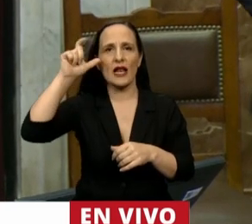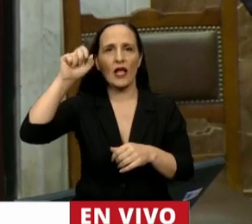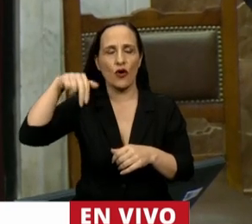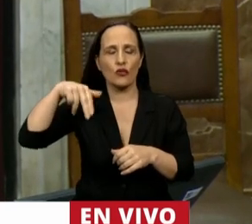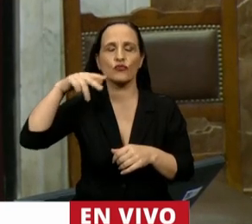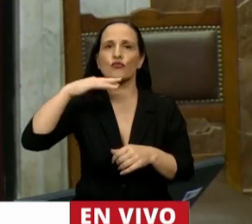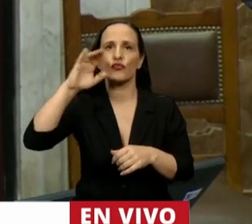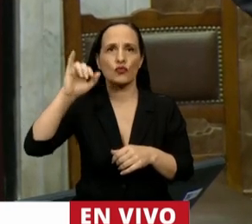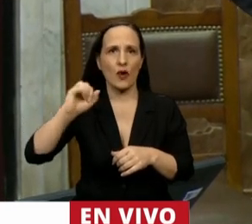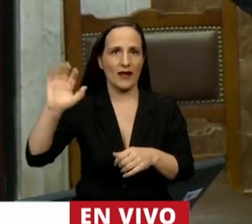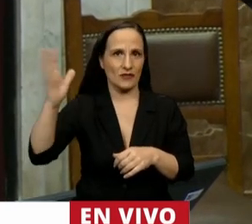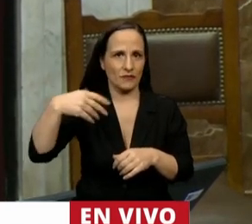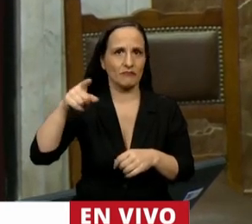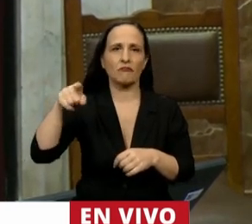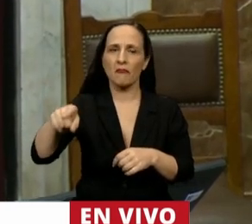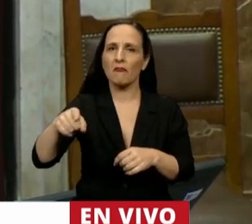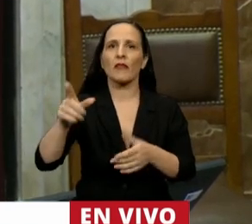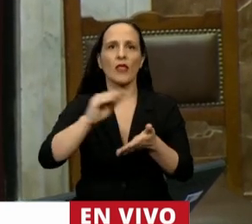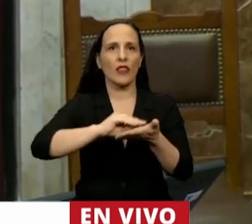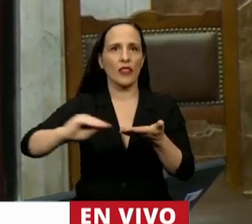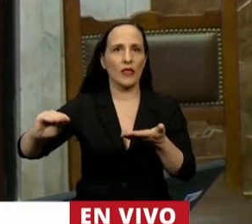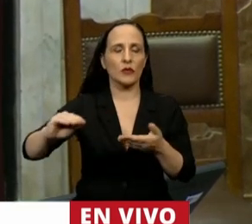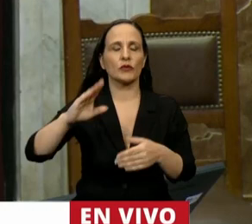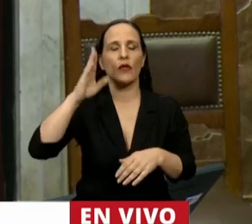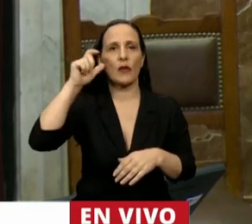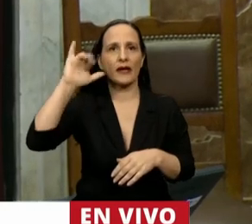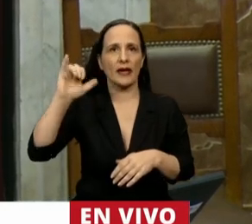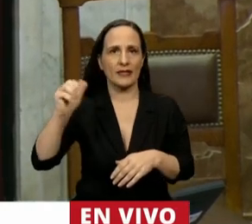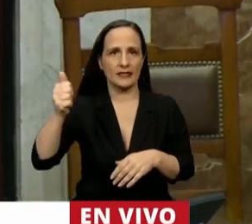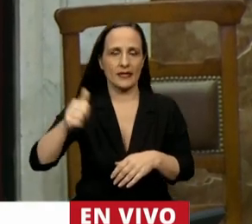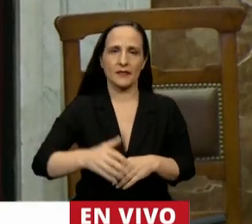aires- promovido por la diputada nacional claudia bernaza